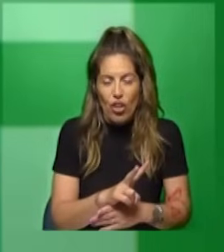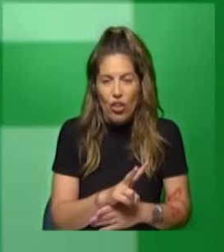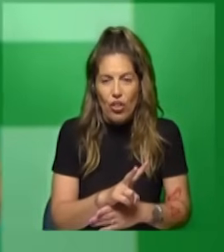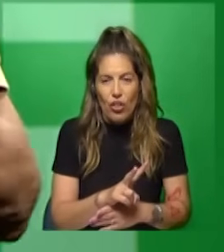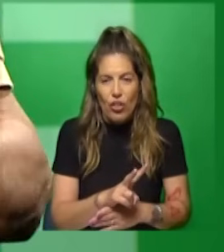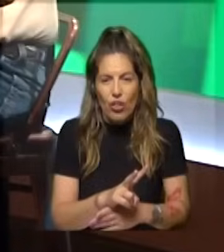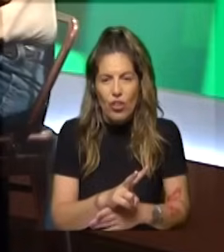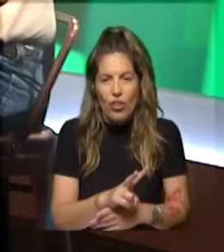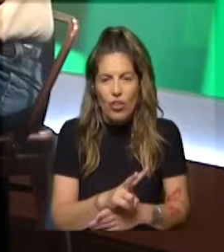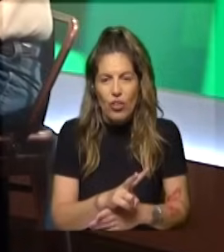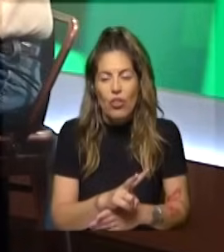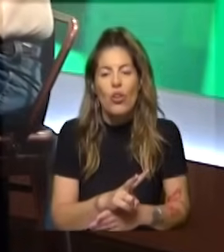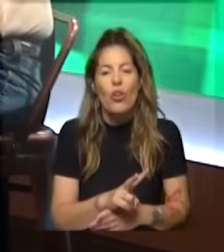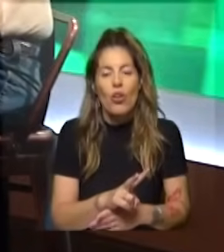etcétera,